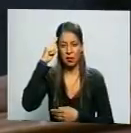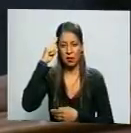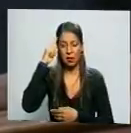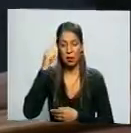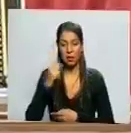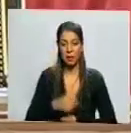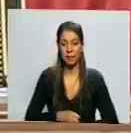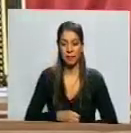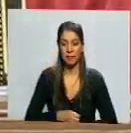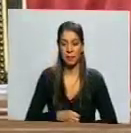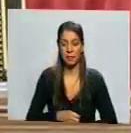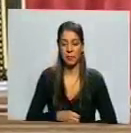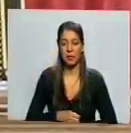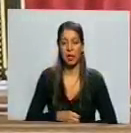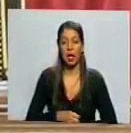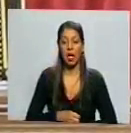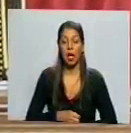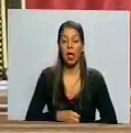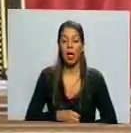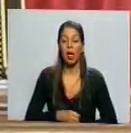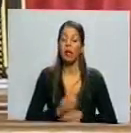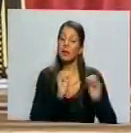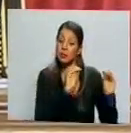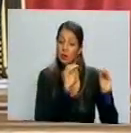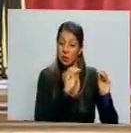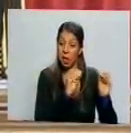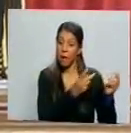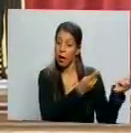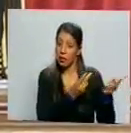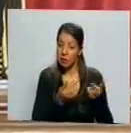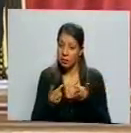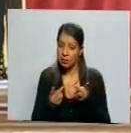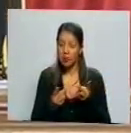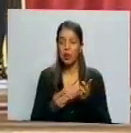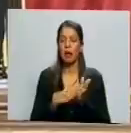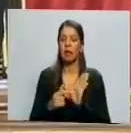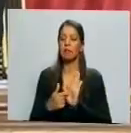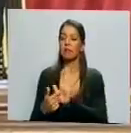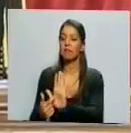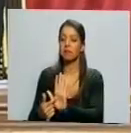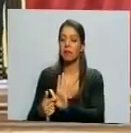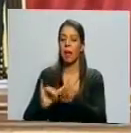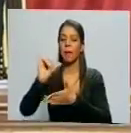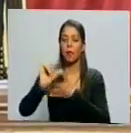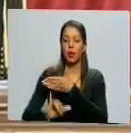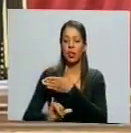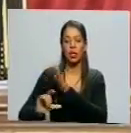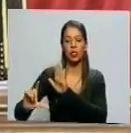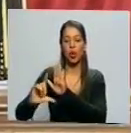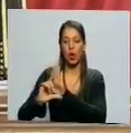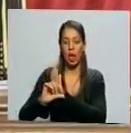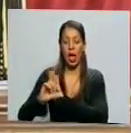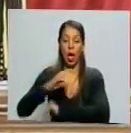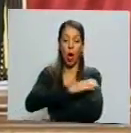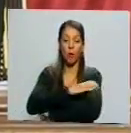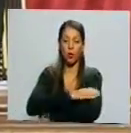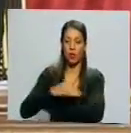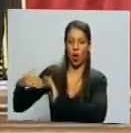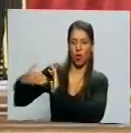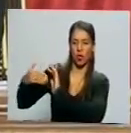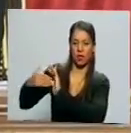quien ha sido invitado a esta sesión para presentar el proyecto de ley constitucional contra la guerra económica para